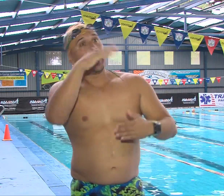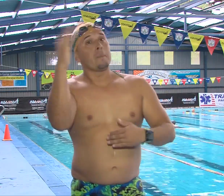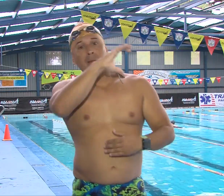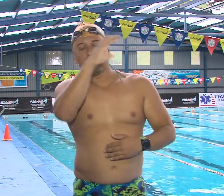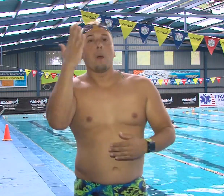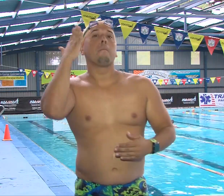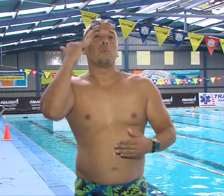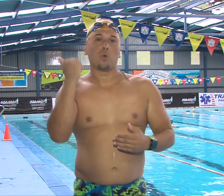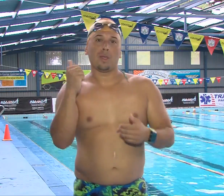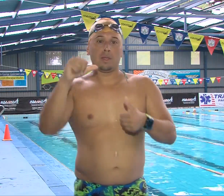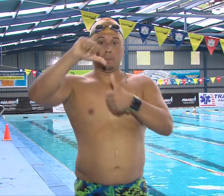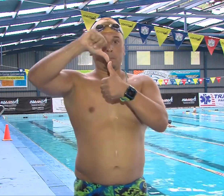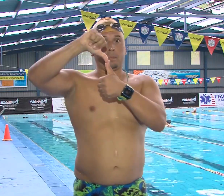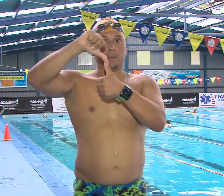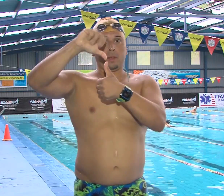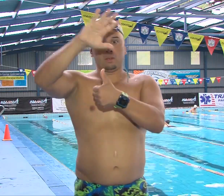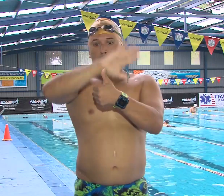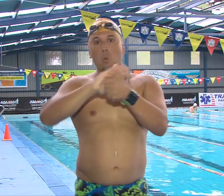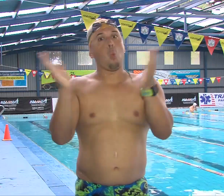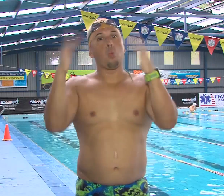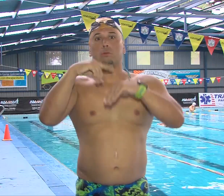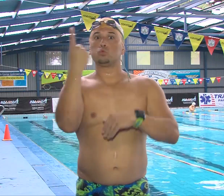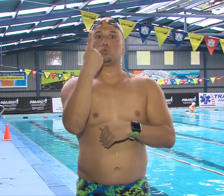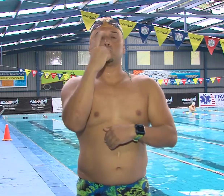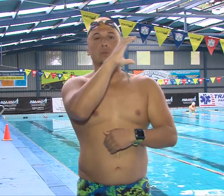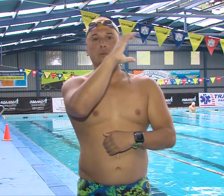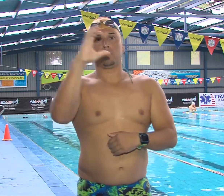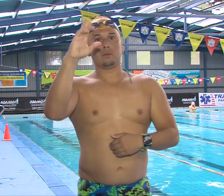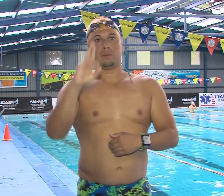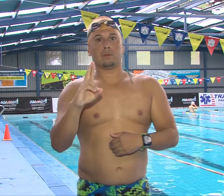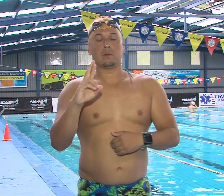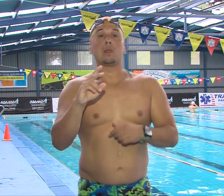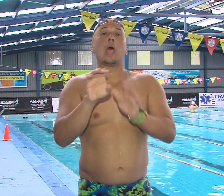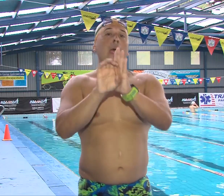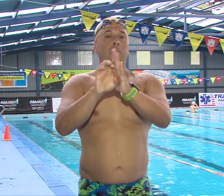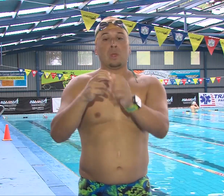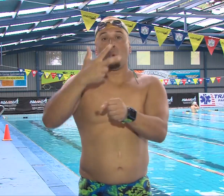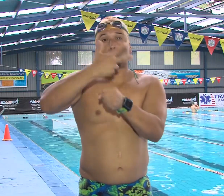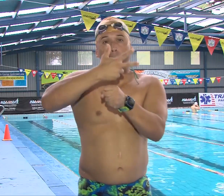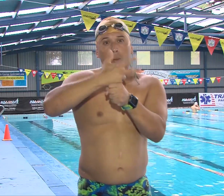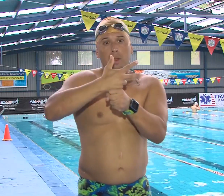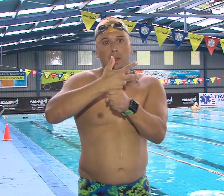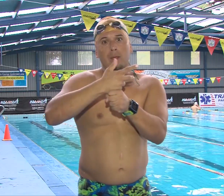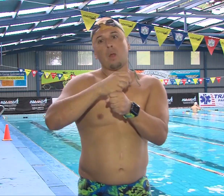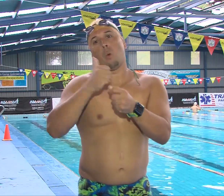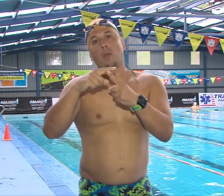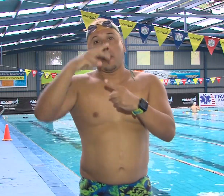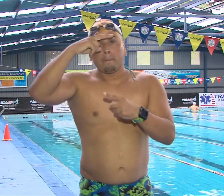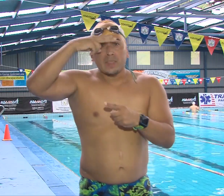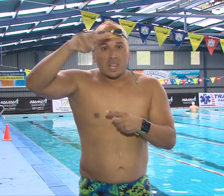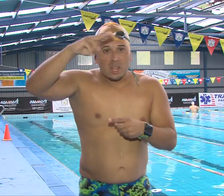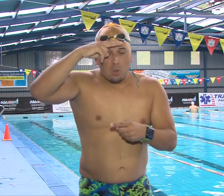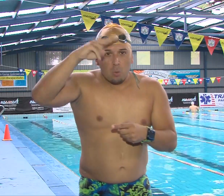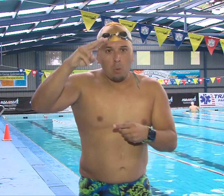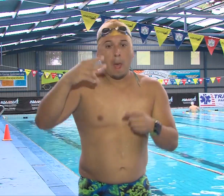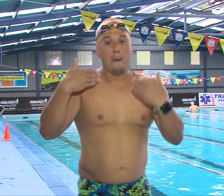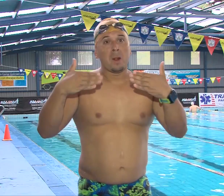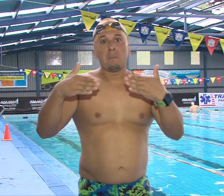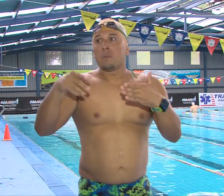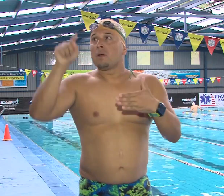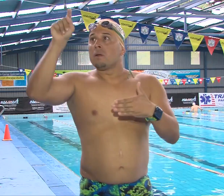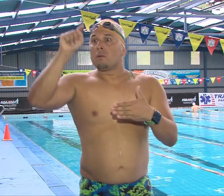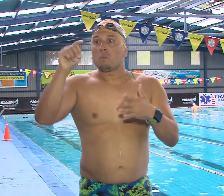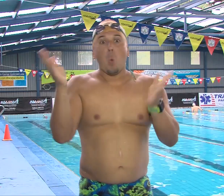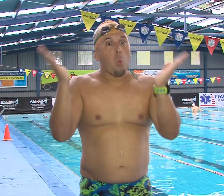nivel centroamericano no hay representación. Por ejemplo, hay otros países como Guatemala, México y Panamá que no tienen